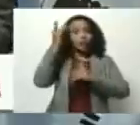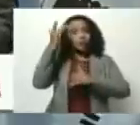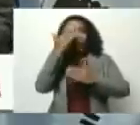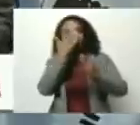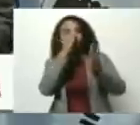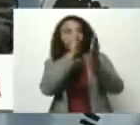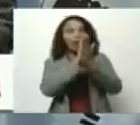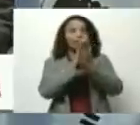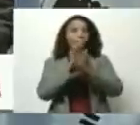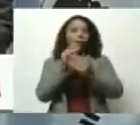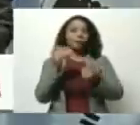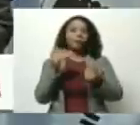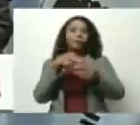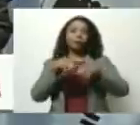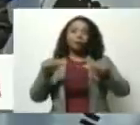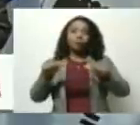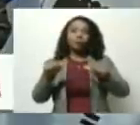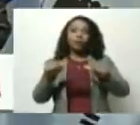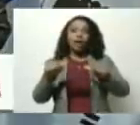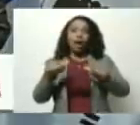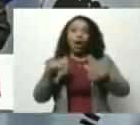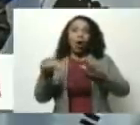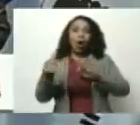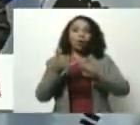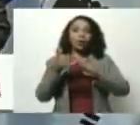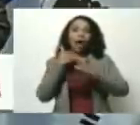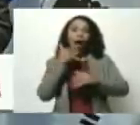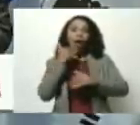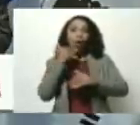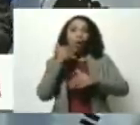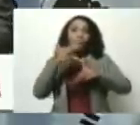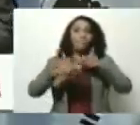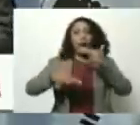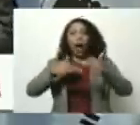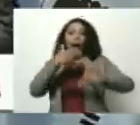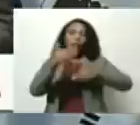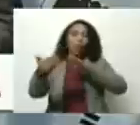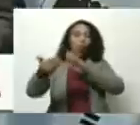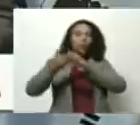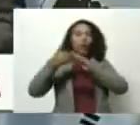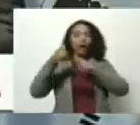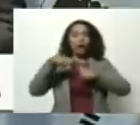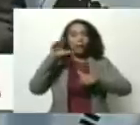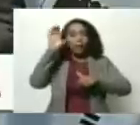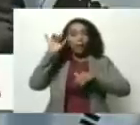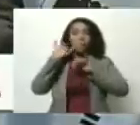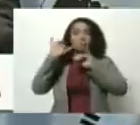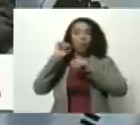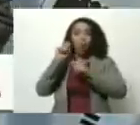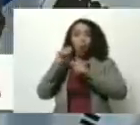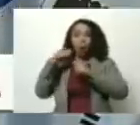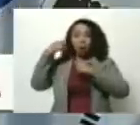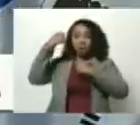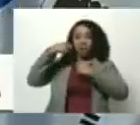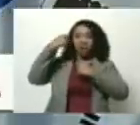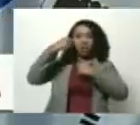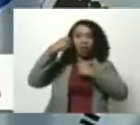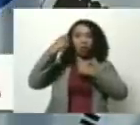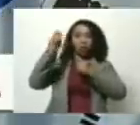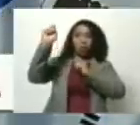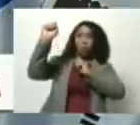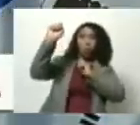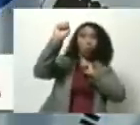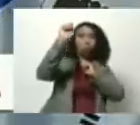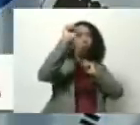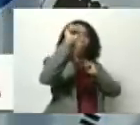frontera contra elementos mercenarios que atacan el país y de pronto él mismo vaya grabándose las unidades